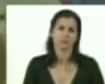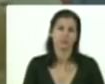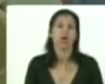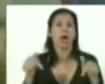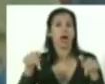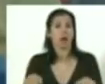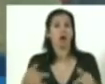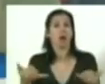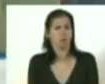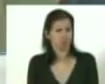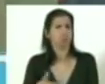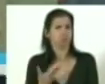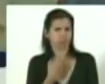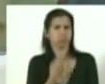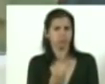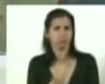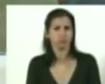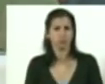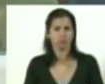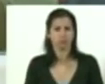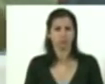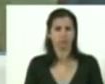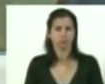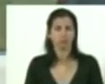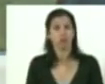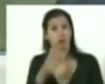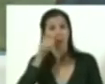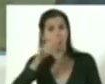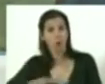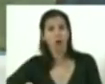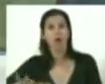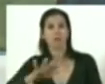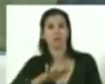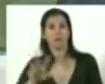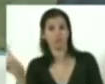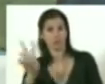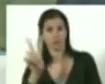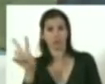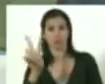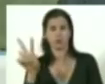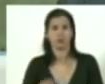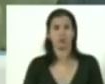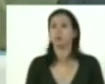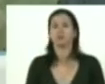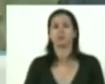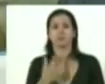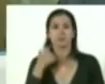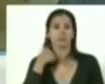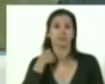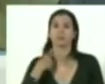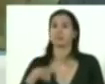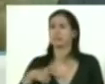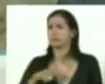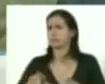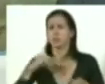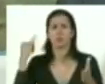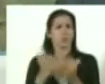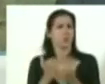Hoy pudiésemos decir que el pueblo venezolano ha sido probado